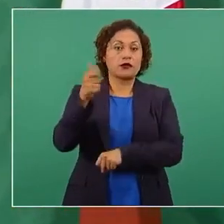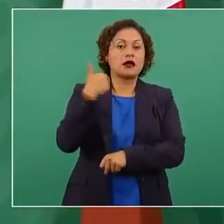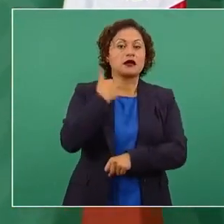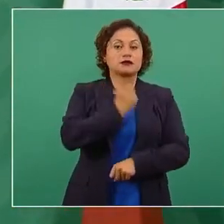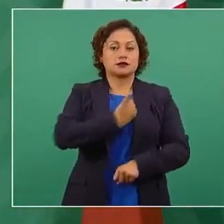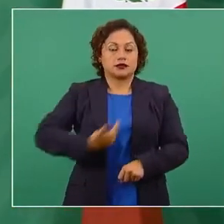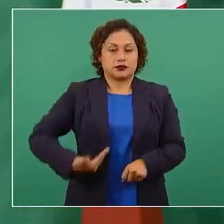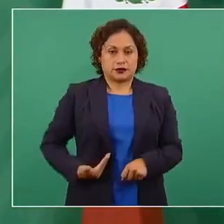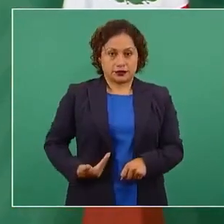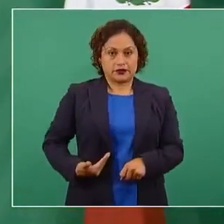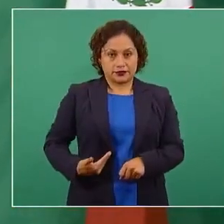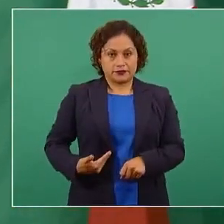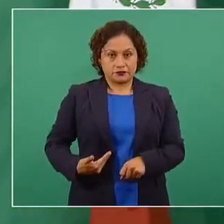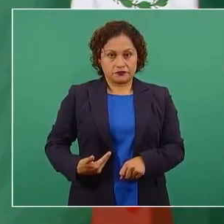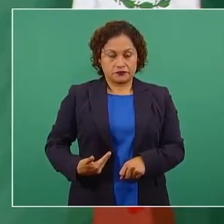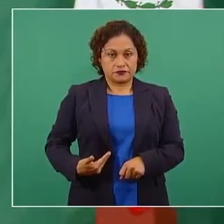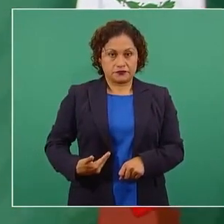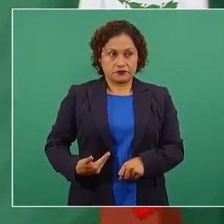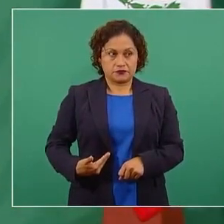solo